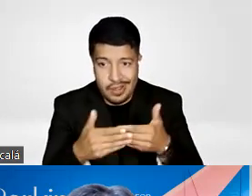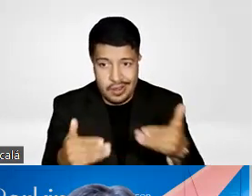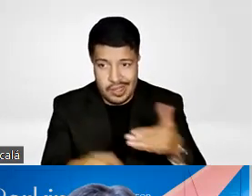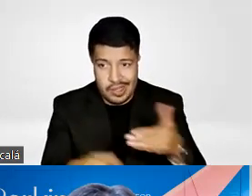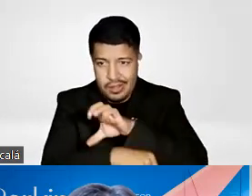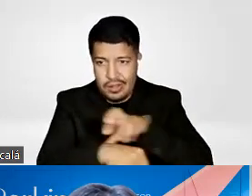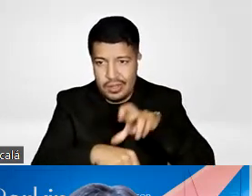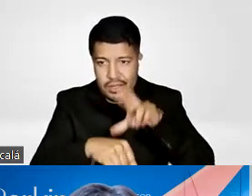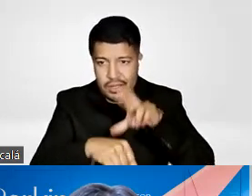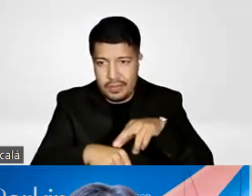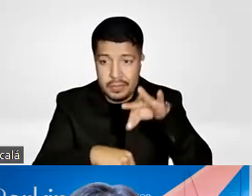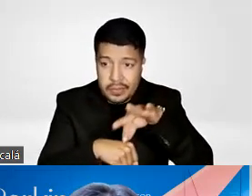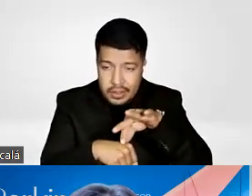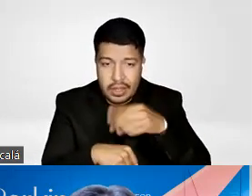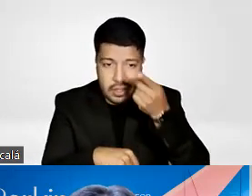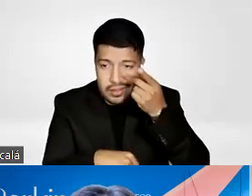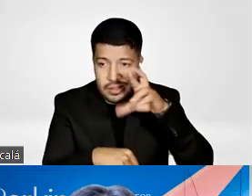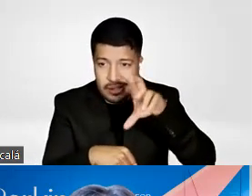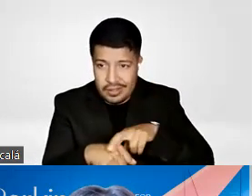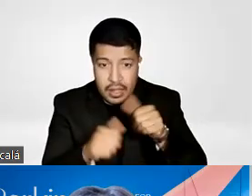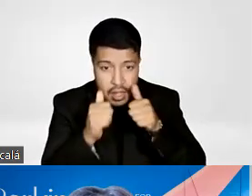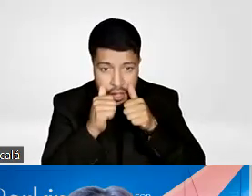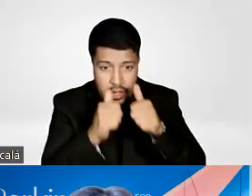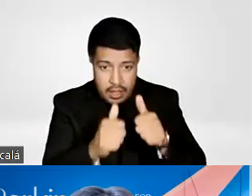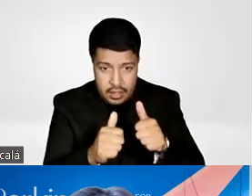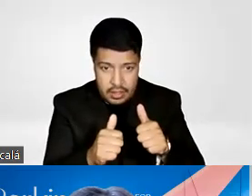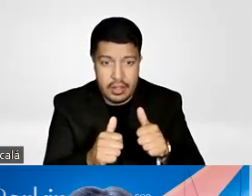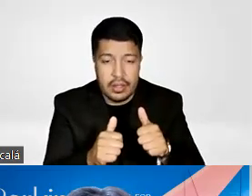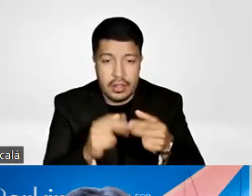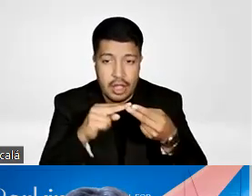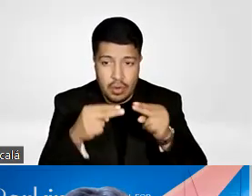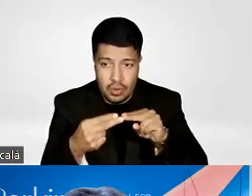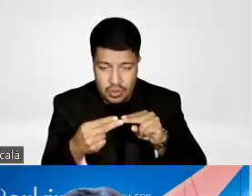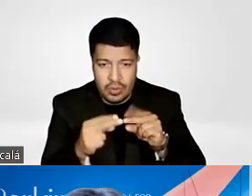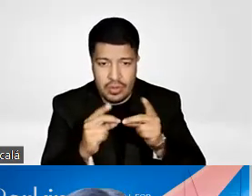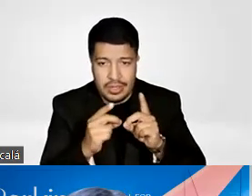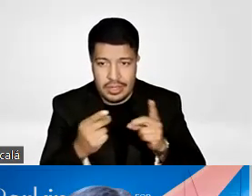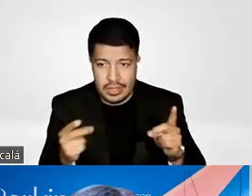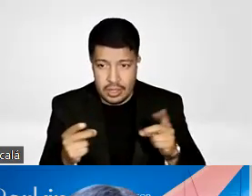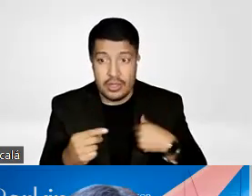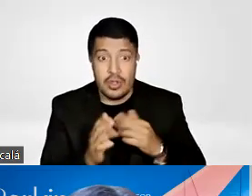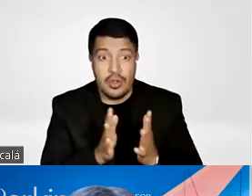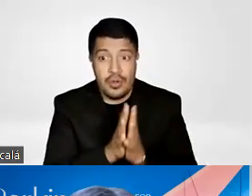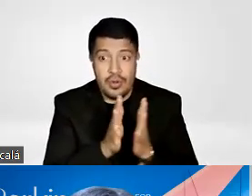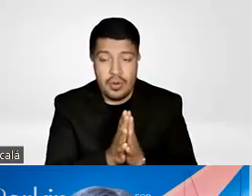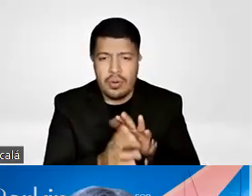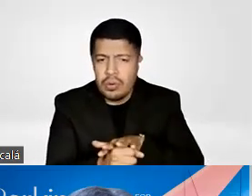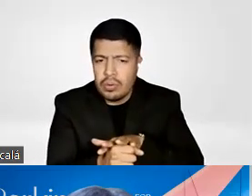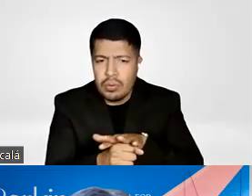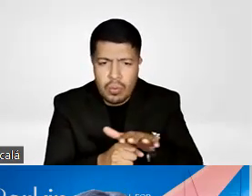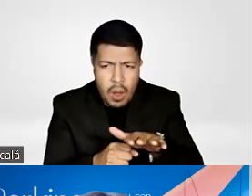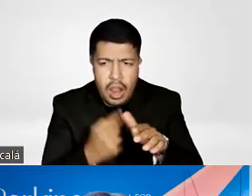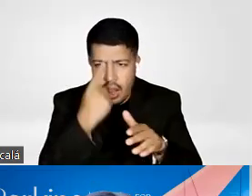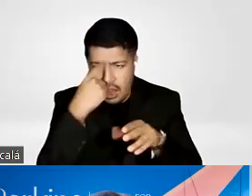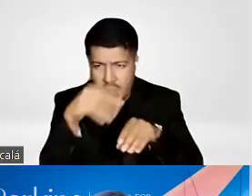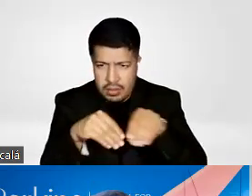de la Dirección General de Atención al Neurodesarrollo. Nuestra participación aquí es para mostrar las estrategias que estamos